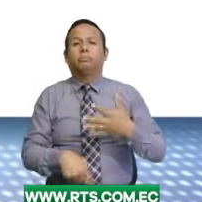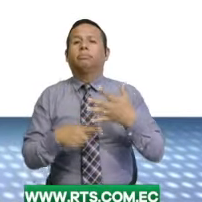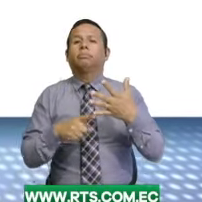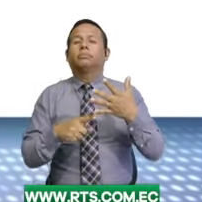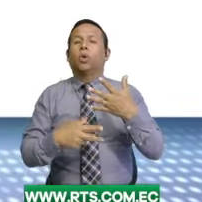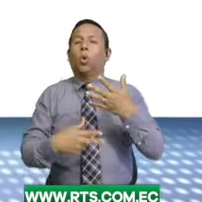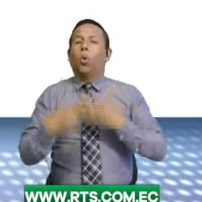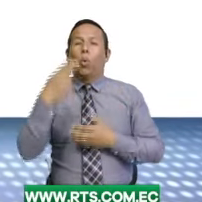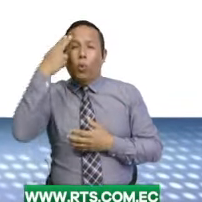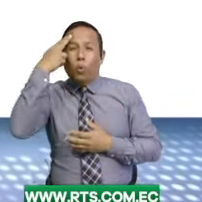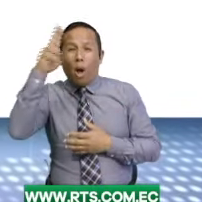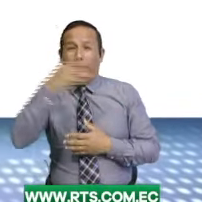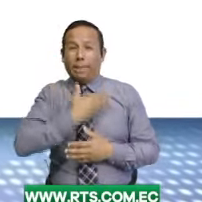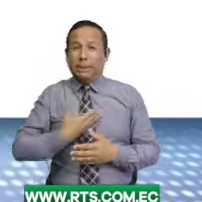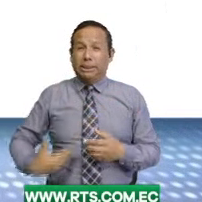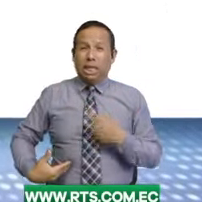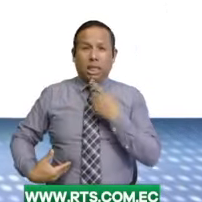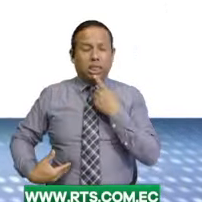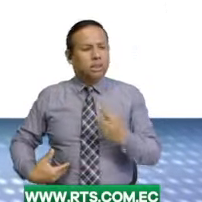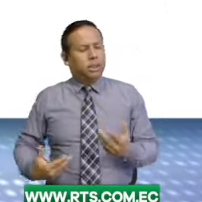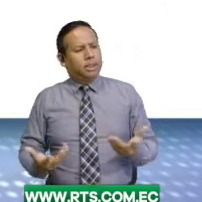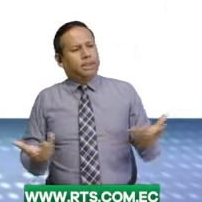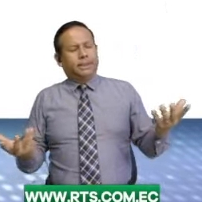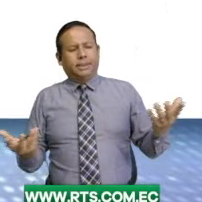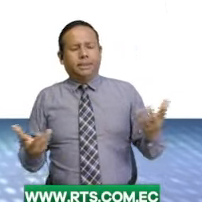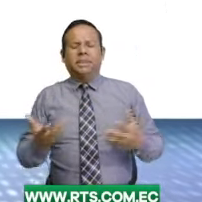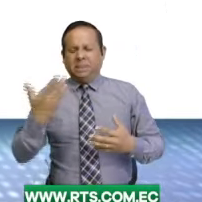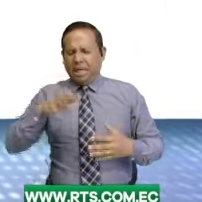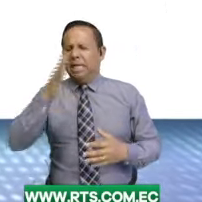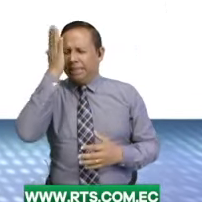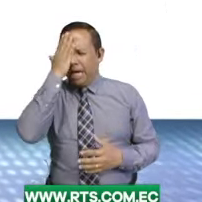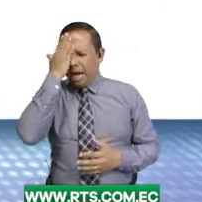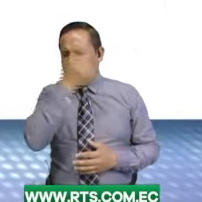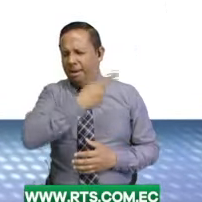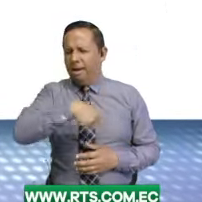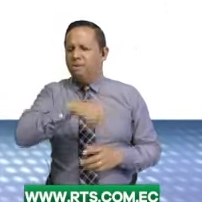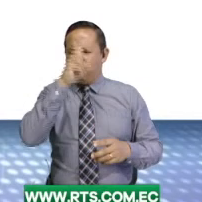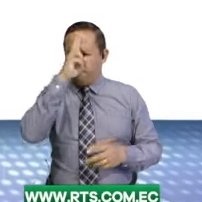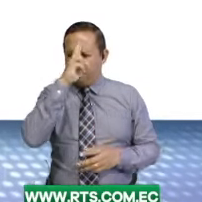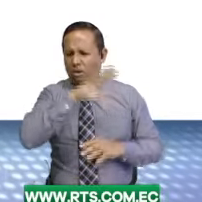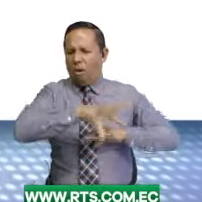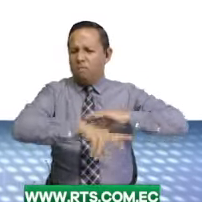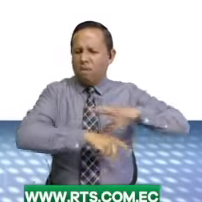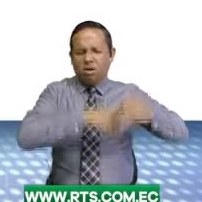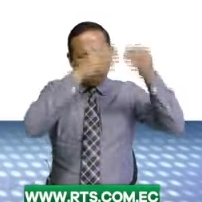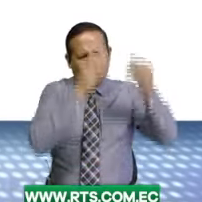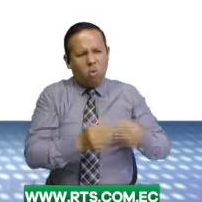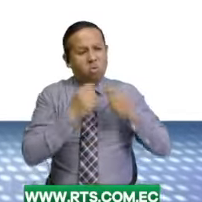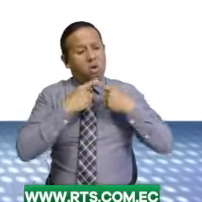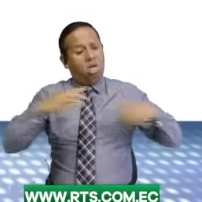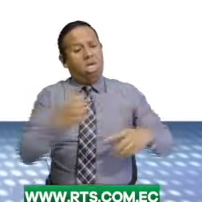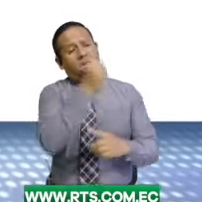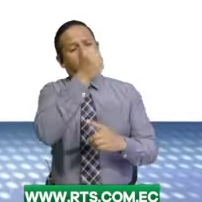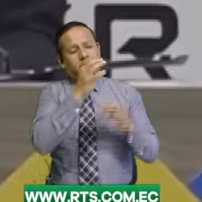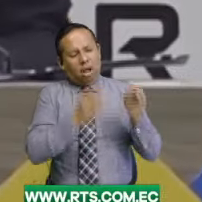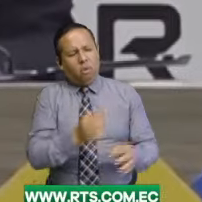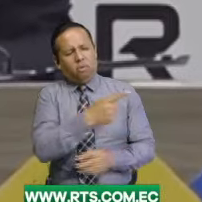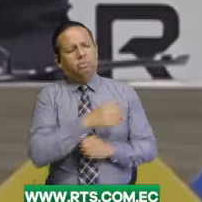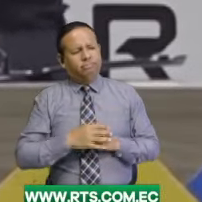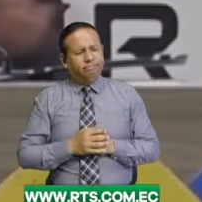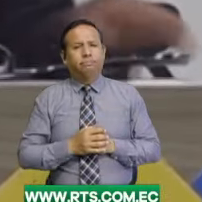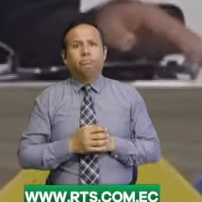de Uruguay, su reacción fue: era un secreto a voces, que iban a ganar sin perjuicio de los resultados reales.